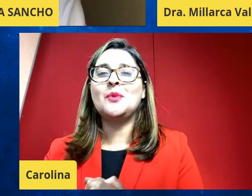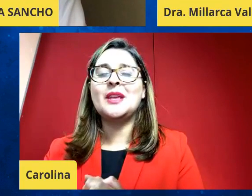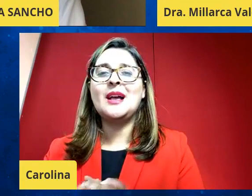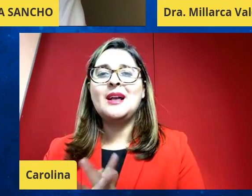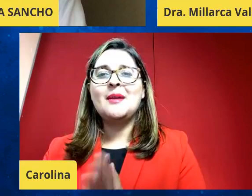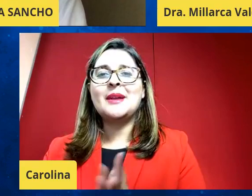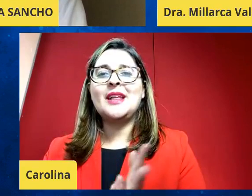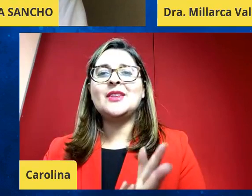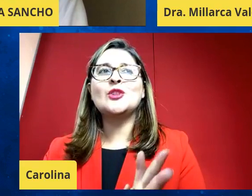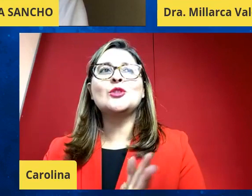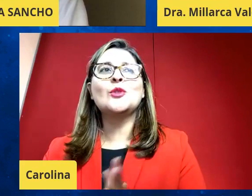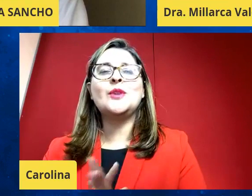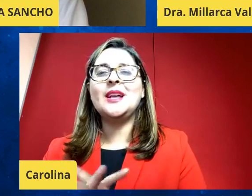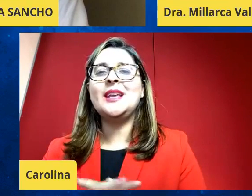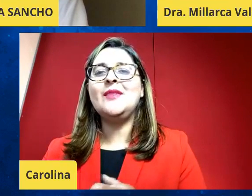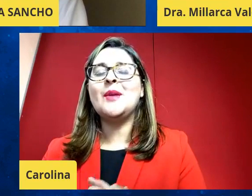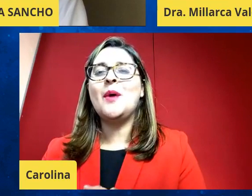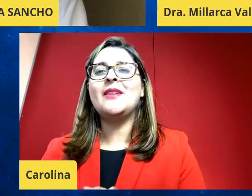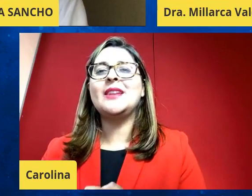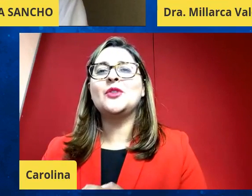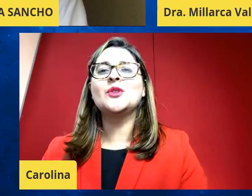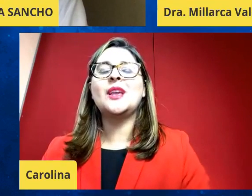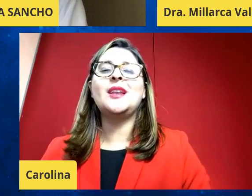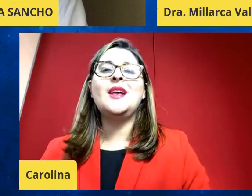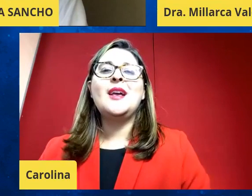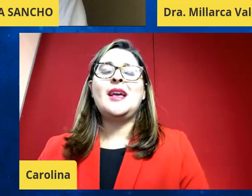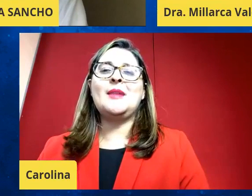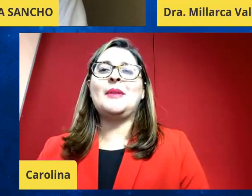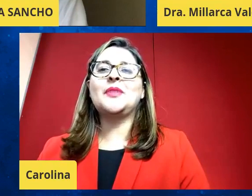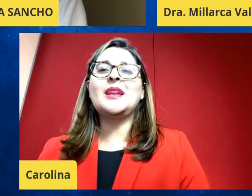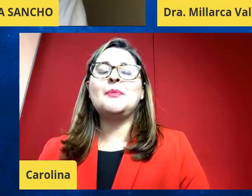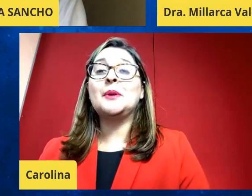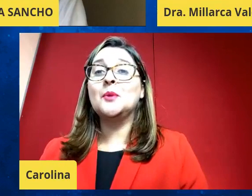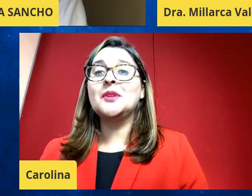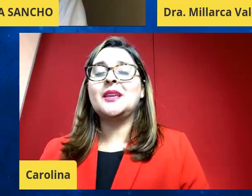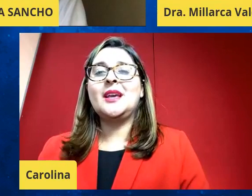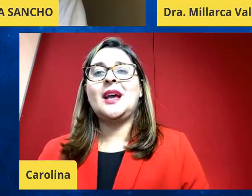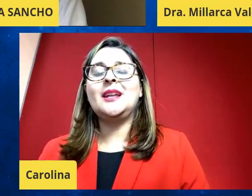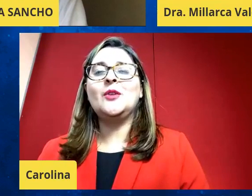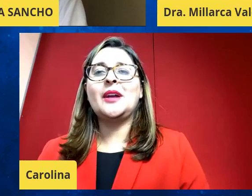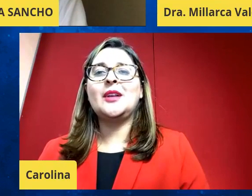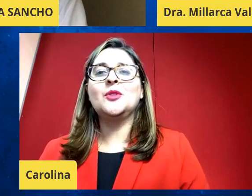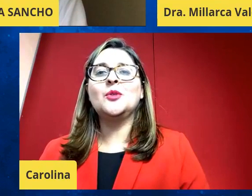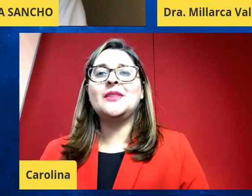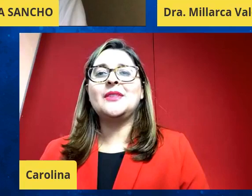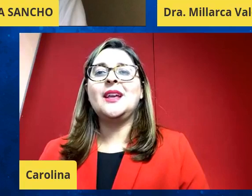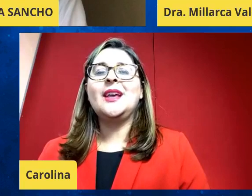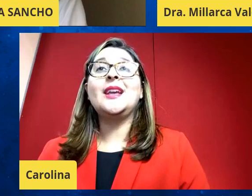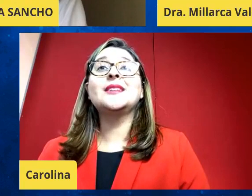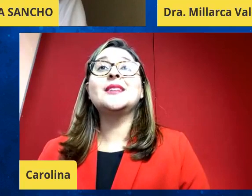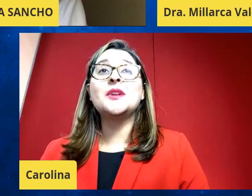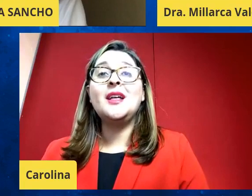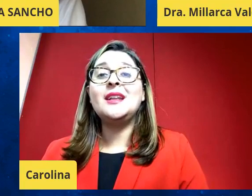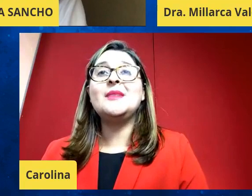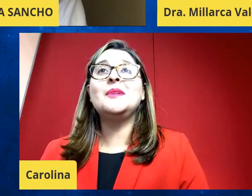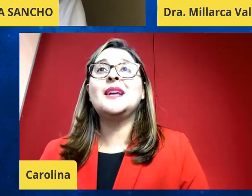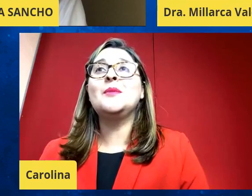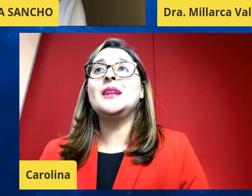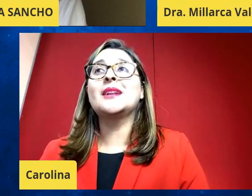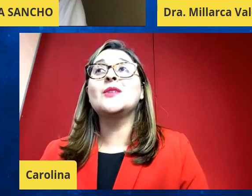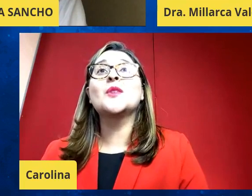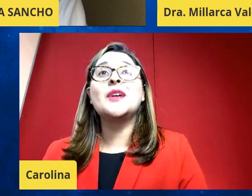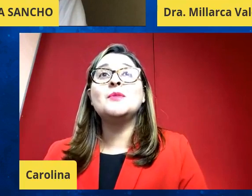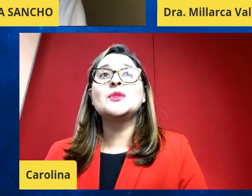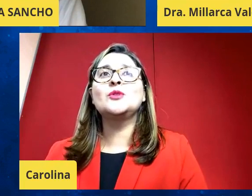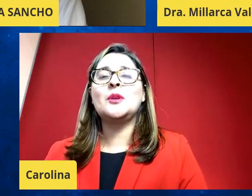poquito tiempo ya para las 18 horas y vamos a ver entonces en pantalla las preguntas que han ido dejando durante esta jornada. Les